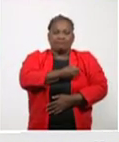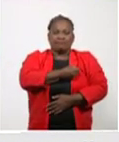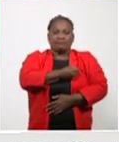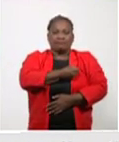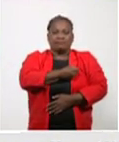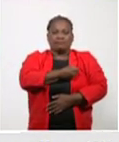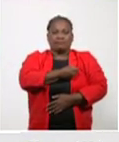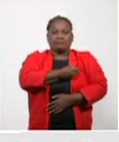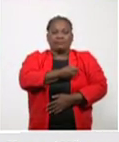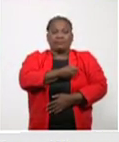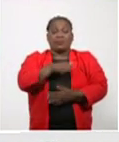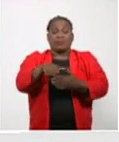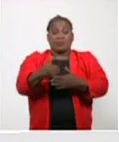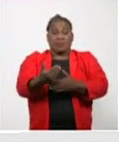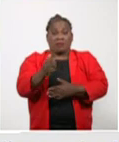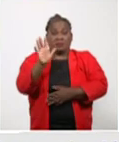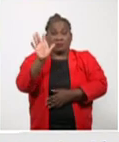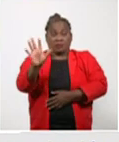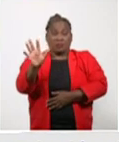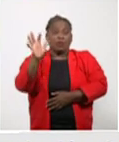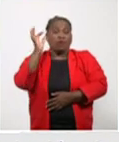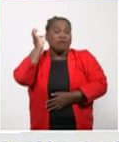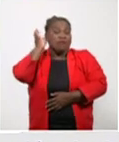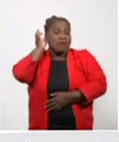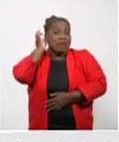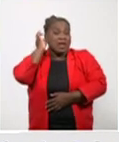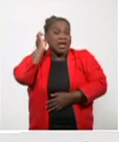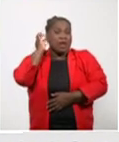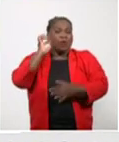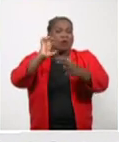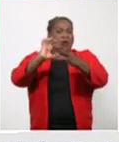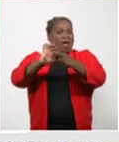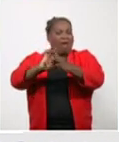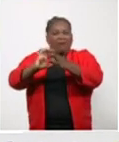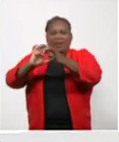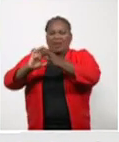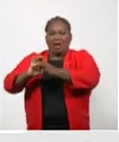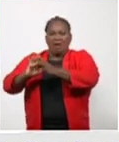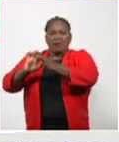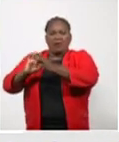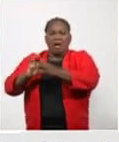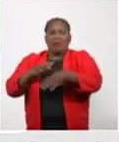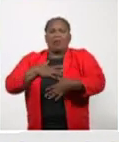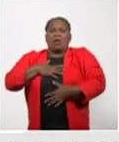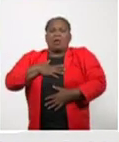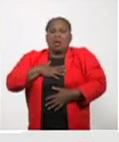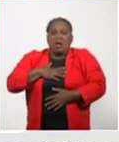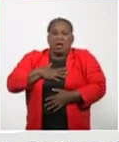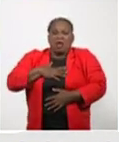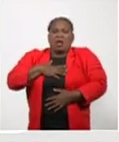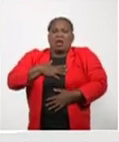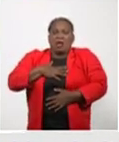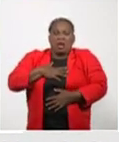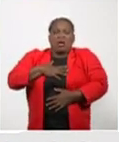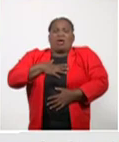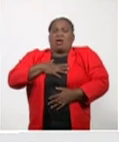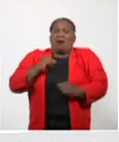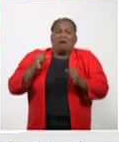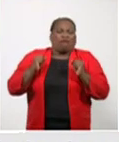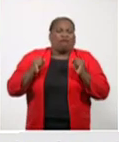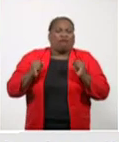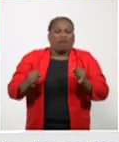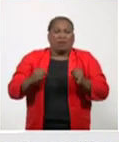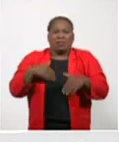el día 5 de febrero se fue agravando hemodinámicamente, una falta de aire muy intensa, una acidosis